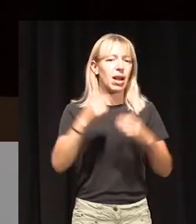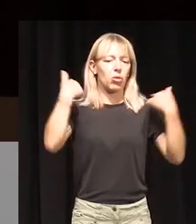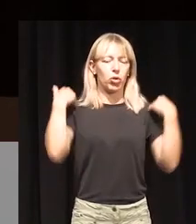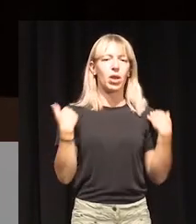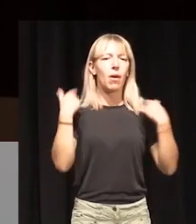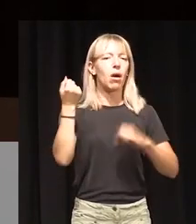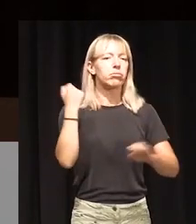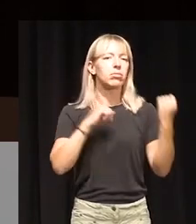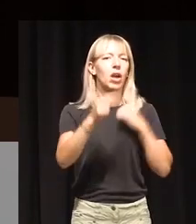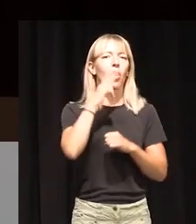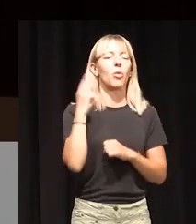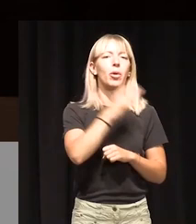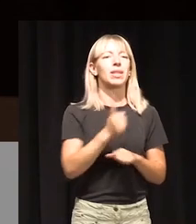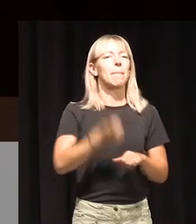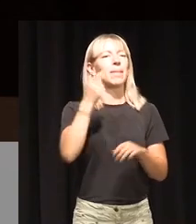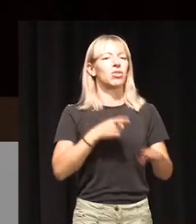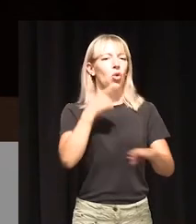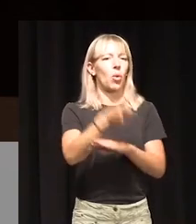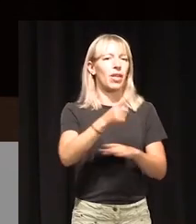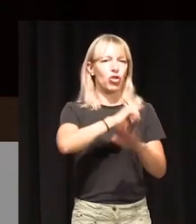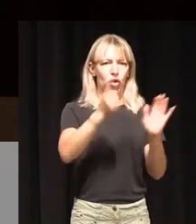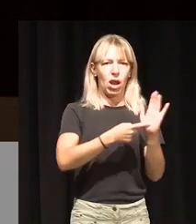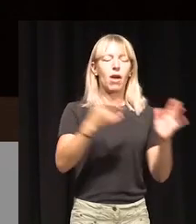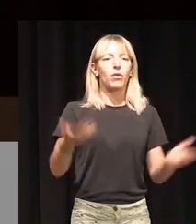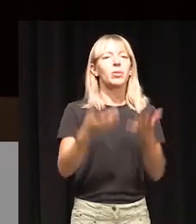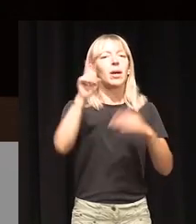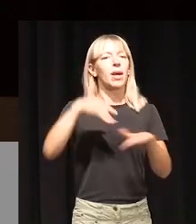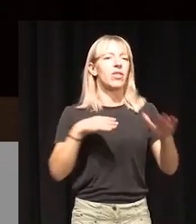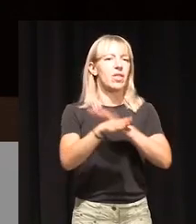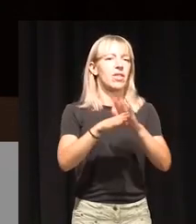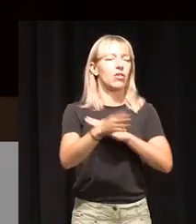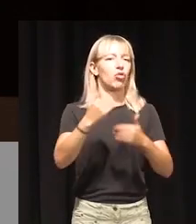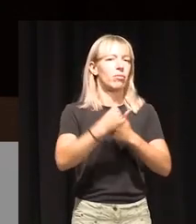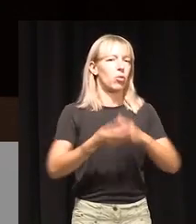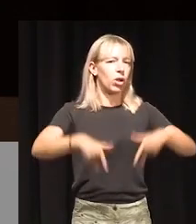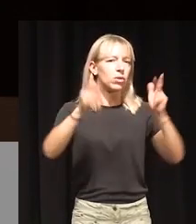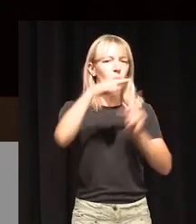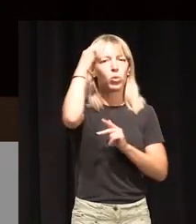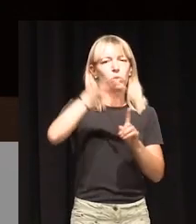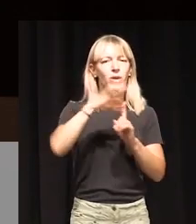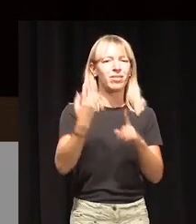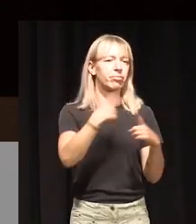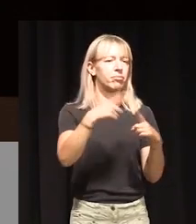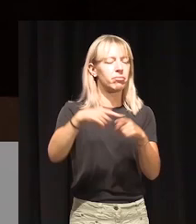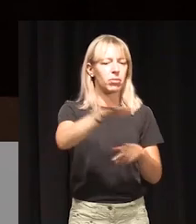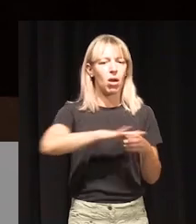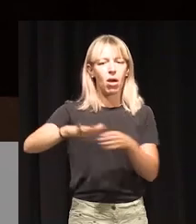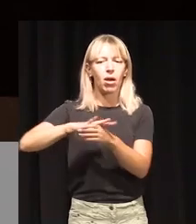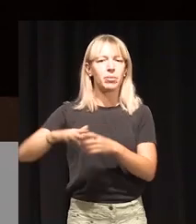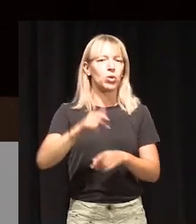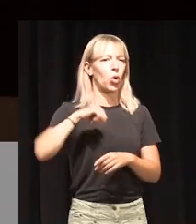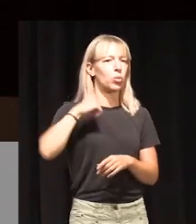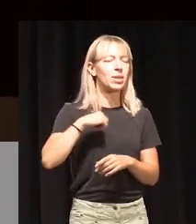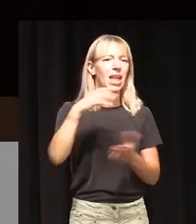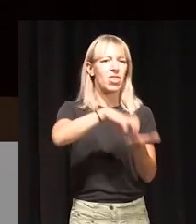se comprometen más allá de sus obligaciones legales, fomentan el acceso democrático a la cultura en distintos ámbitos, hospitales, centros